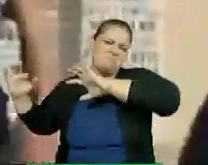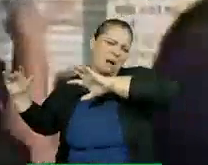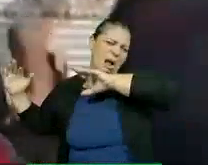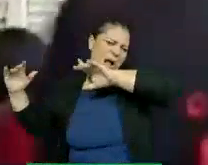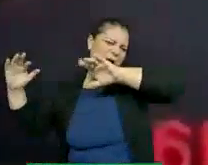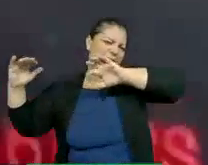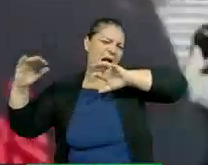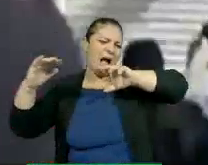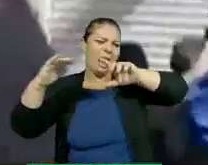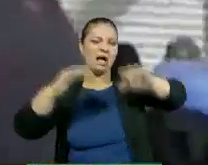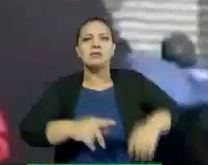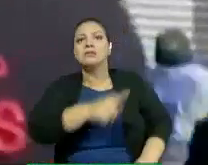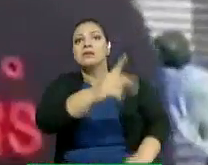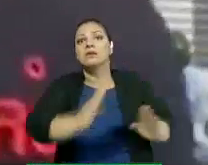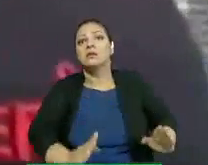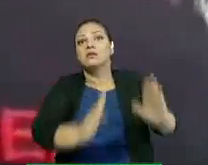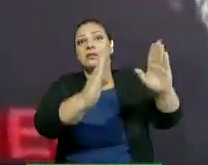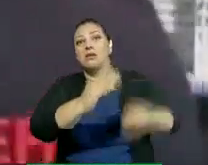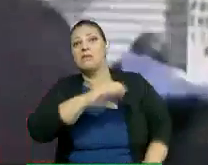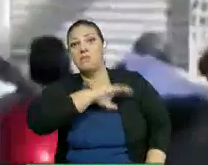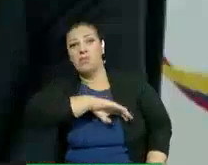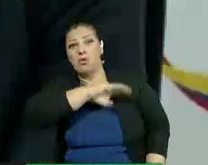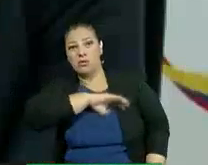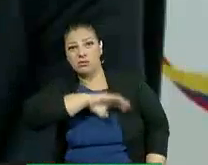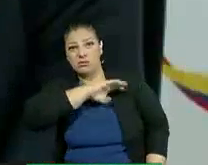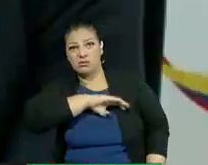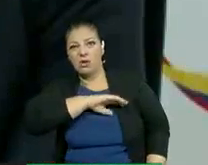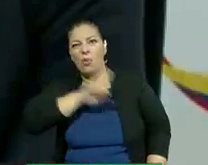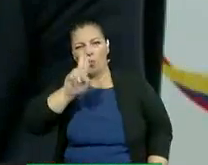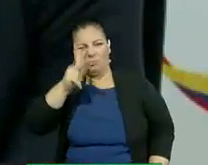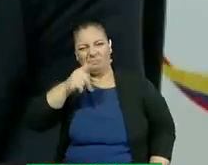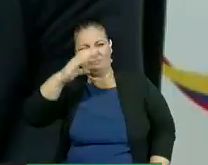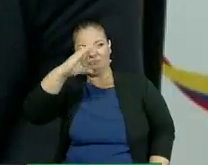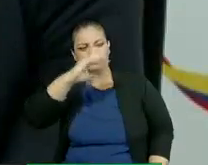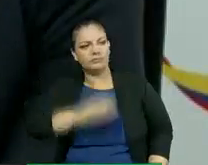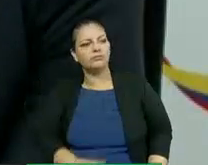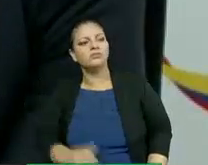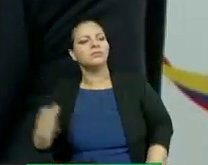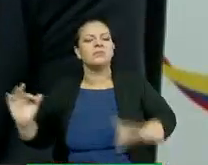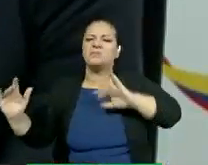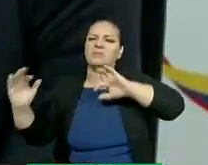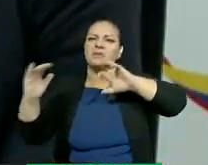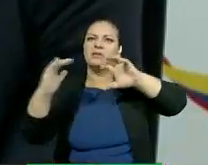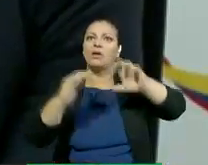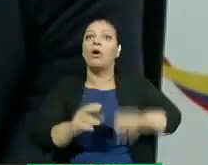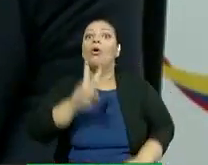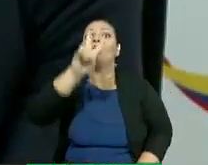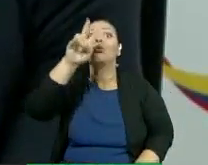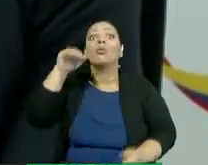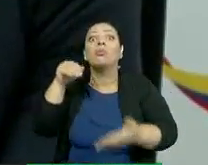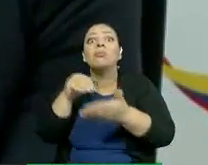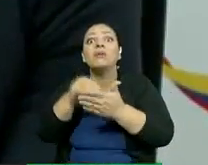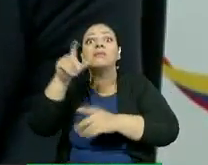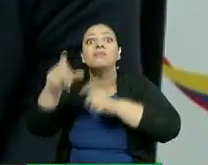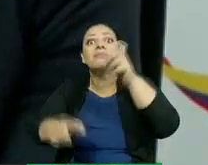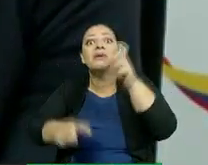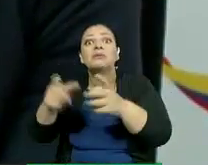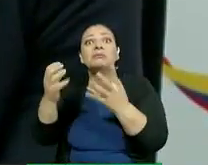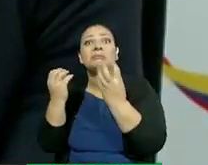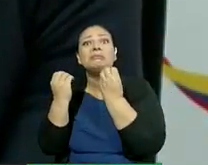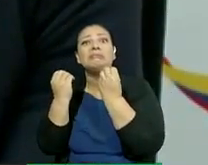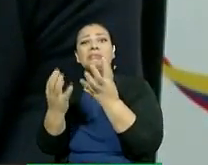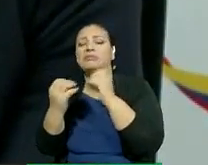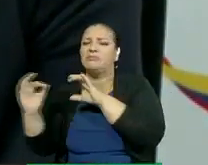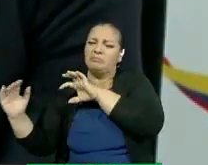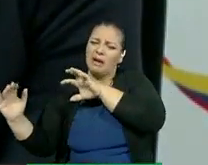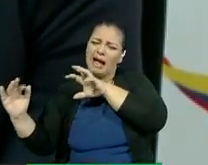UPC ingresaron violentando todas las seguridades. Y llegamos a tener 2.000 personas atacando el UPC y la policía. Evidentemente, esta